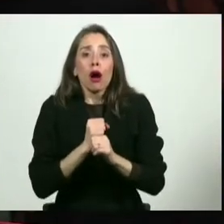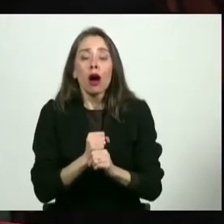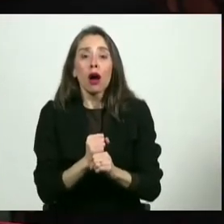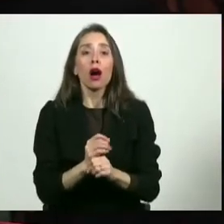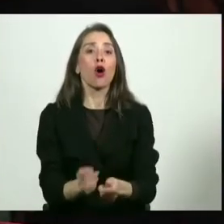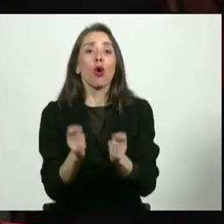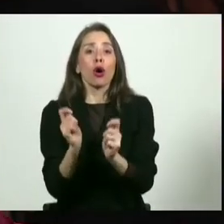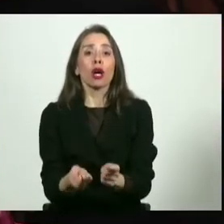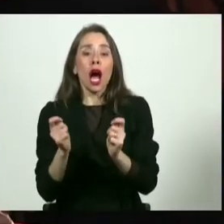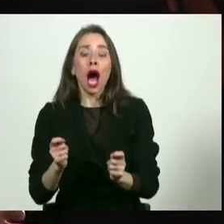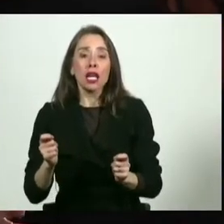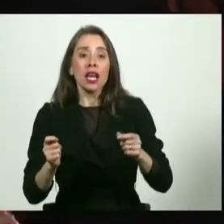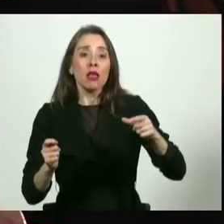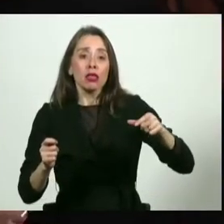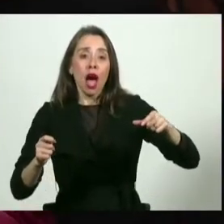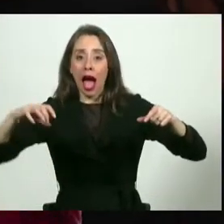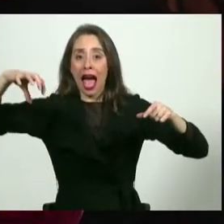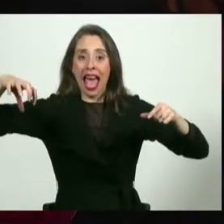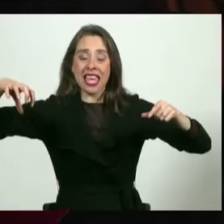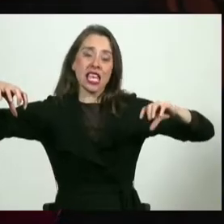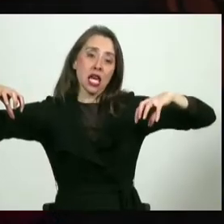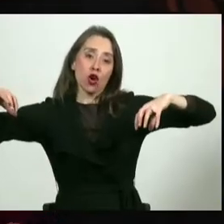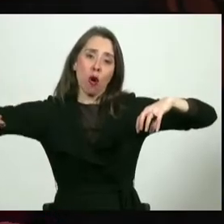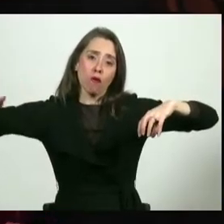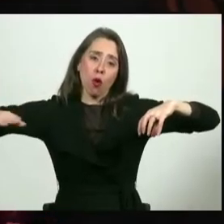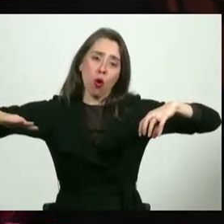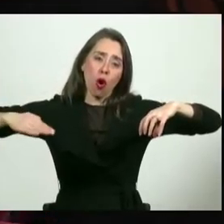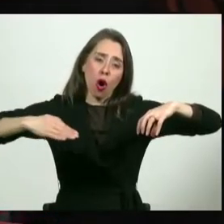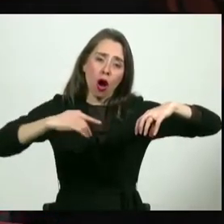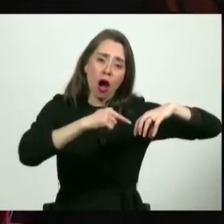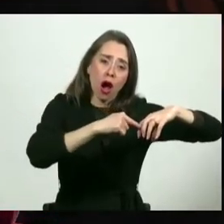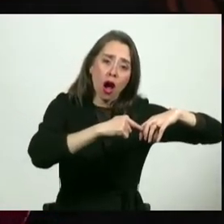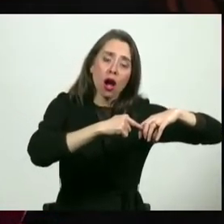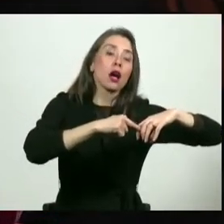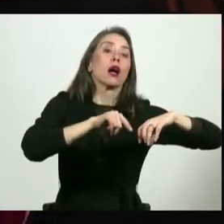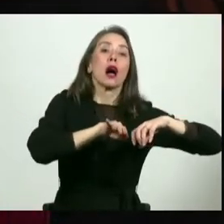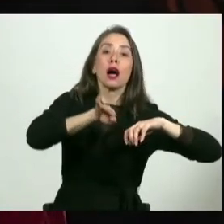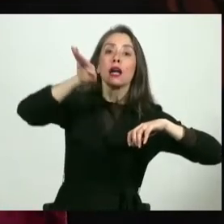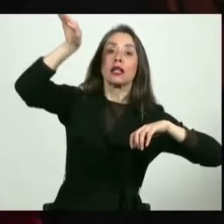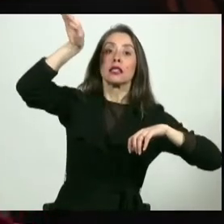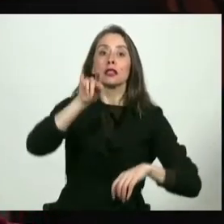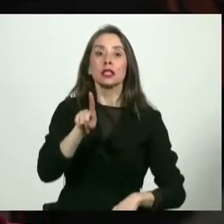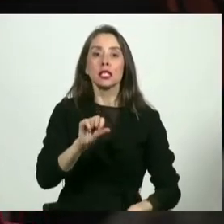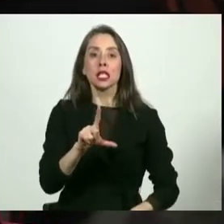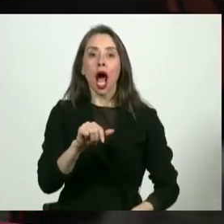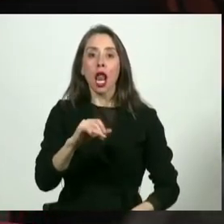llegar hasta la comuna, por ejemplo, desde sectores altos de Salamanca